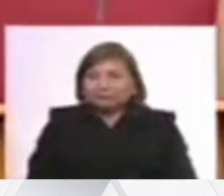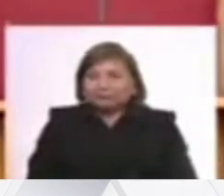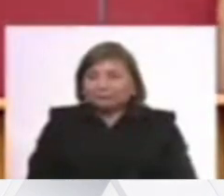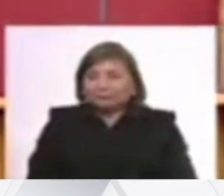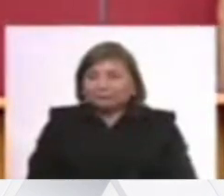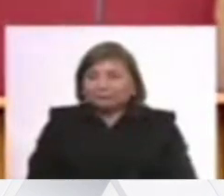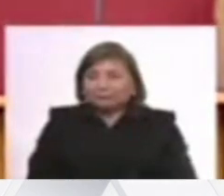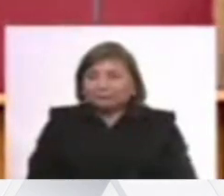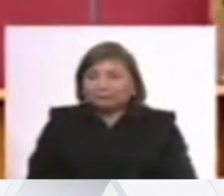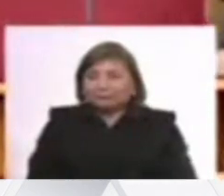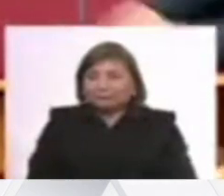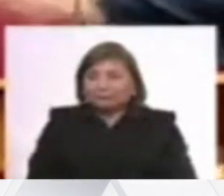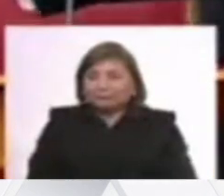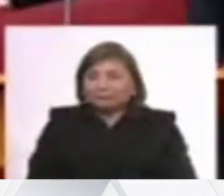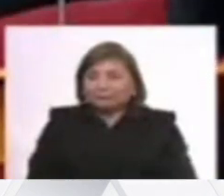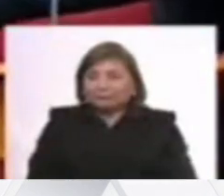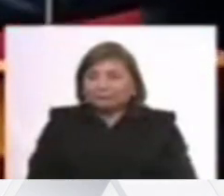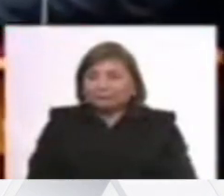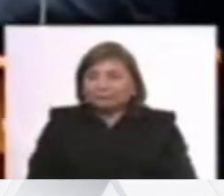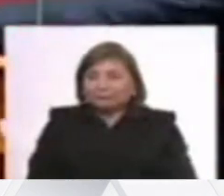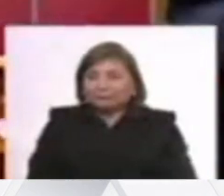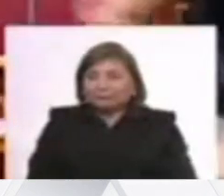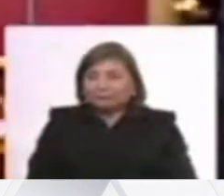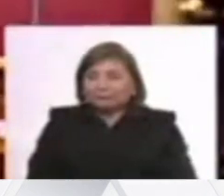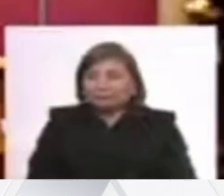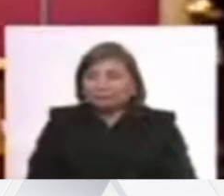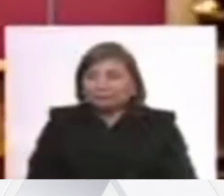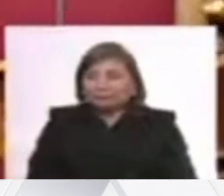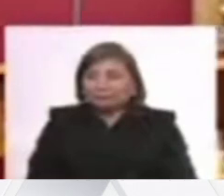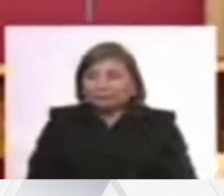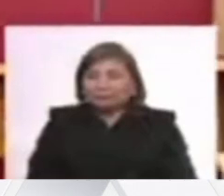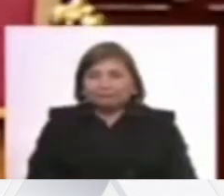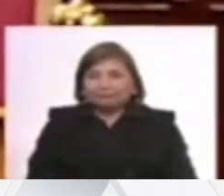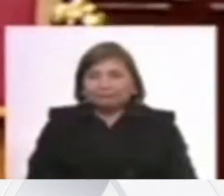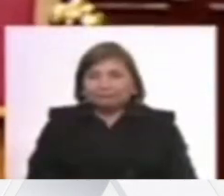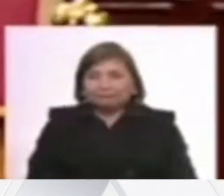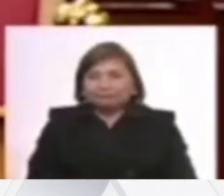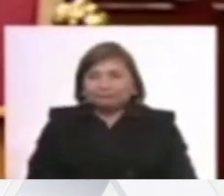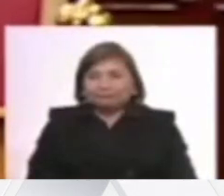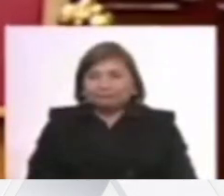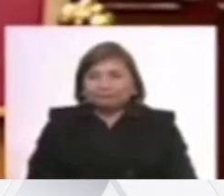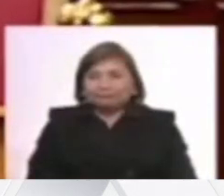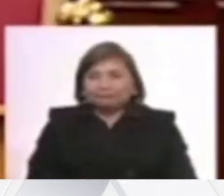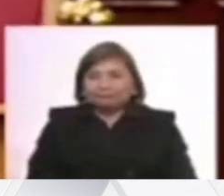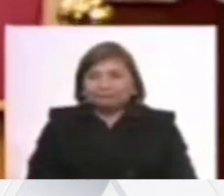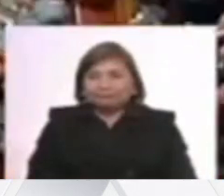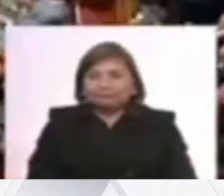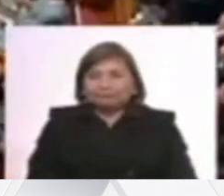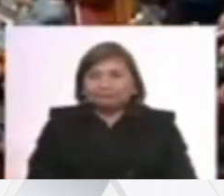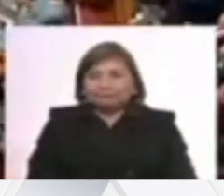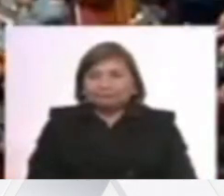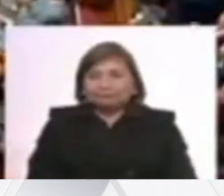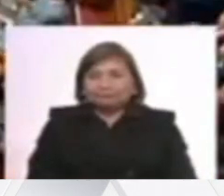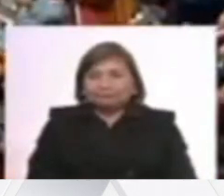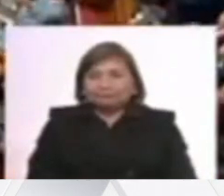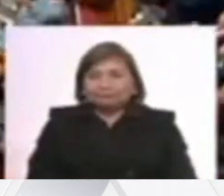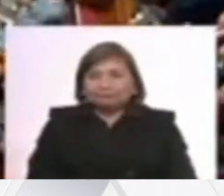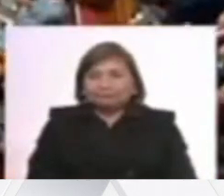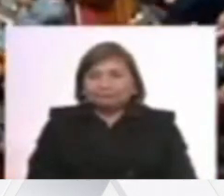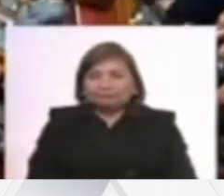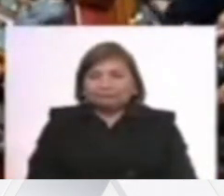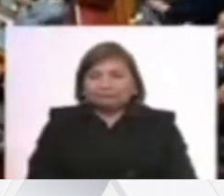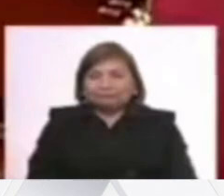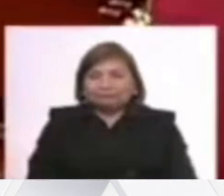para reencauzar a la nación suramericana por la senda de la democracia. Solicitó a la Fiscalía se realicen sin